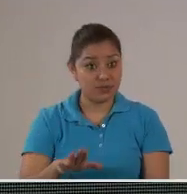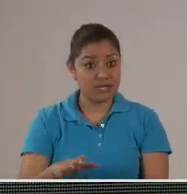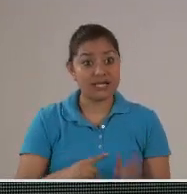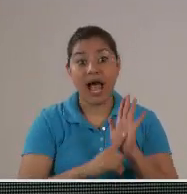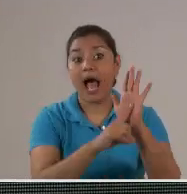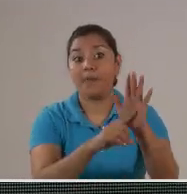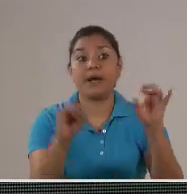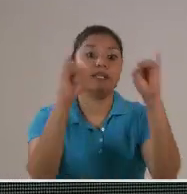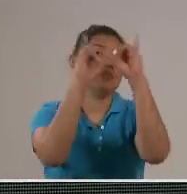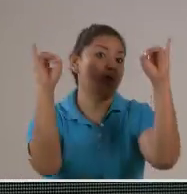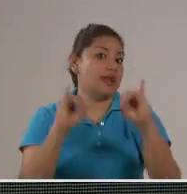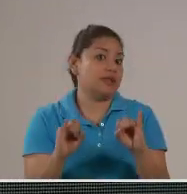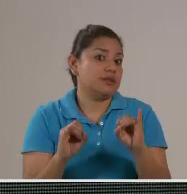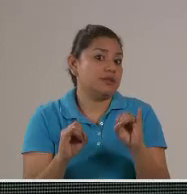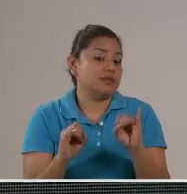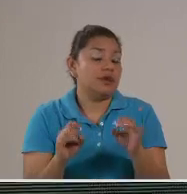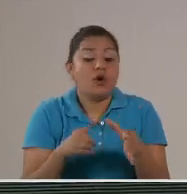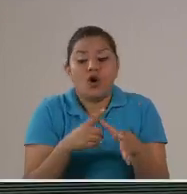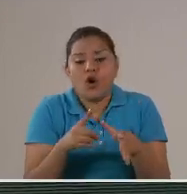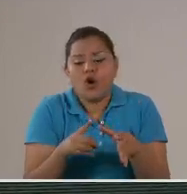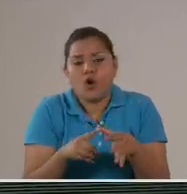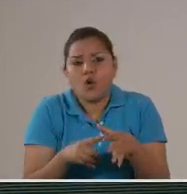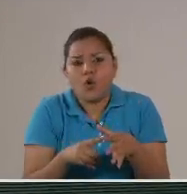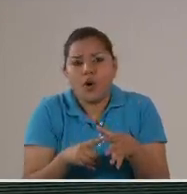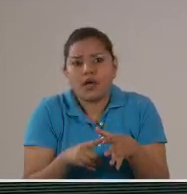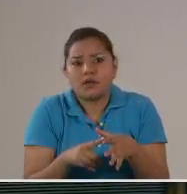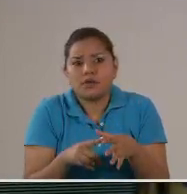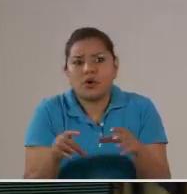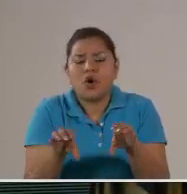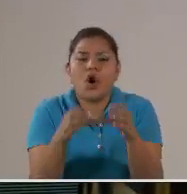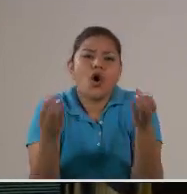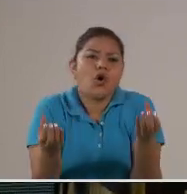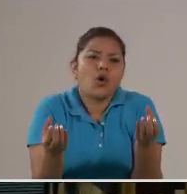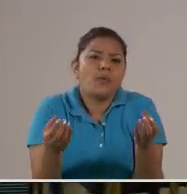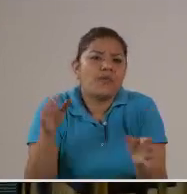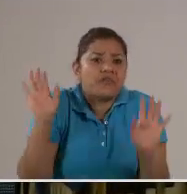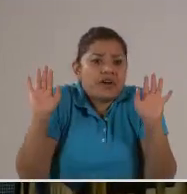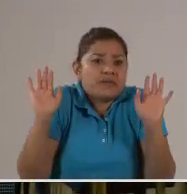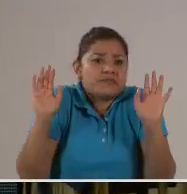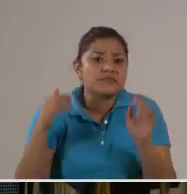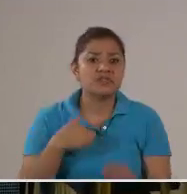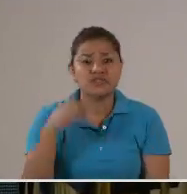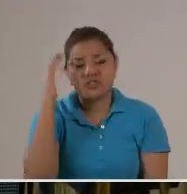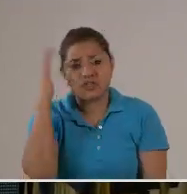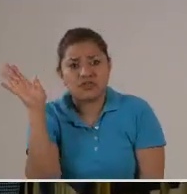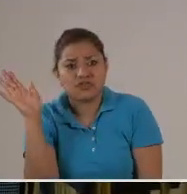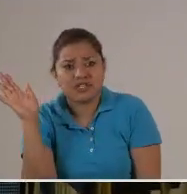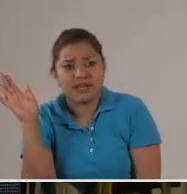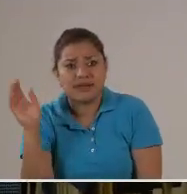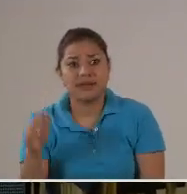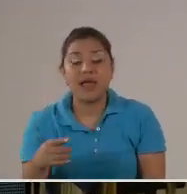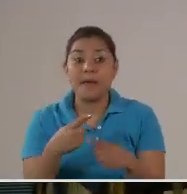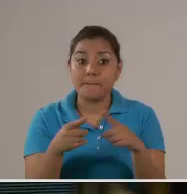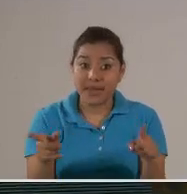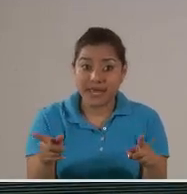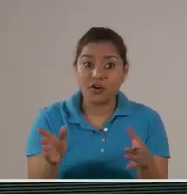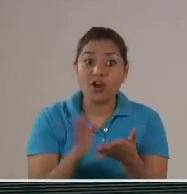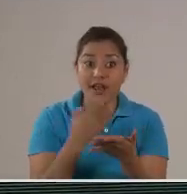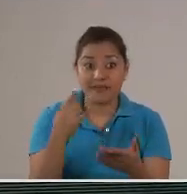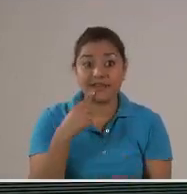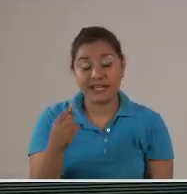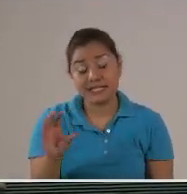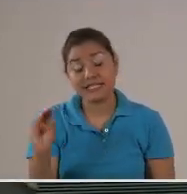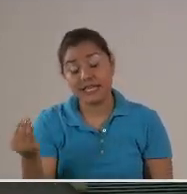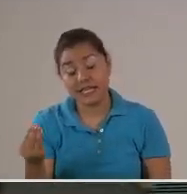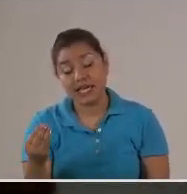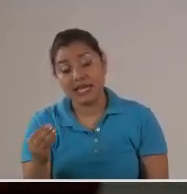a Moisés y la Biblia dice que lo hicieron con buril o sea Fue un proceso